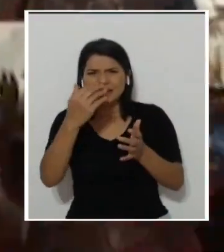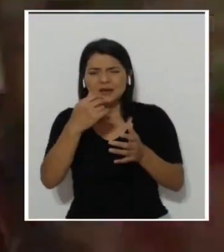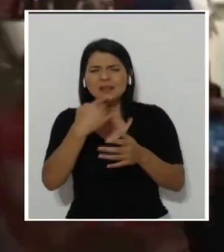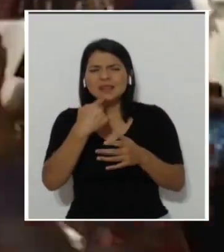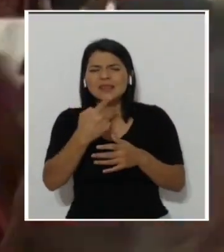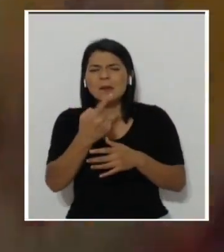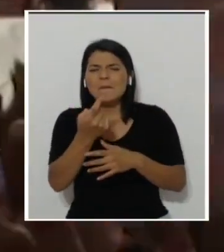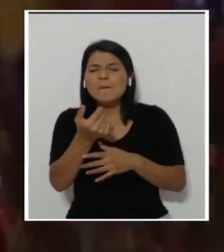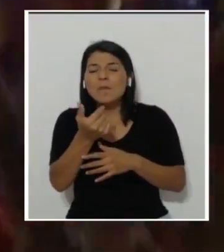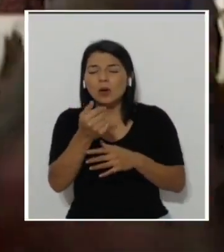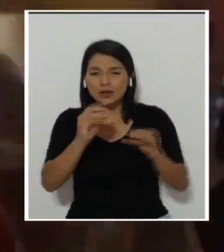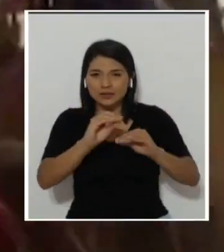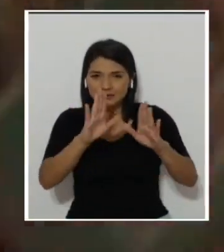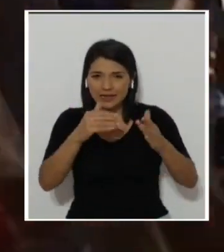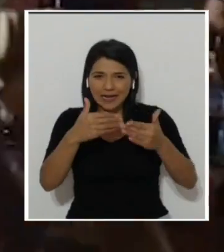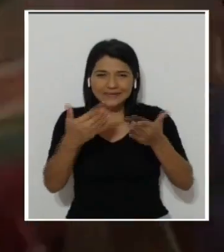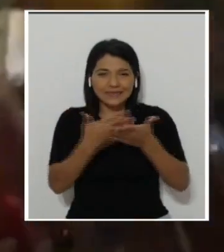otras informaciones del mundo.